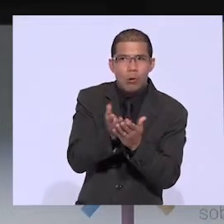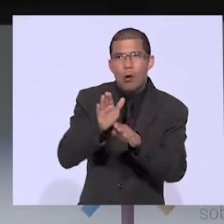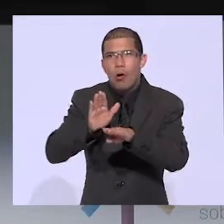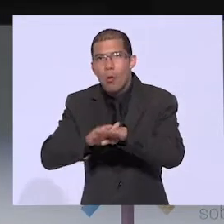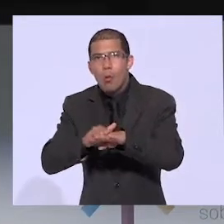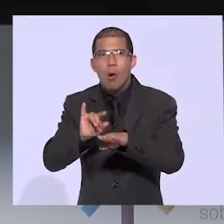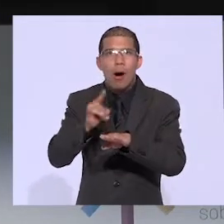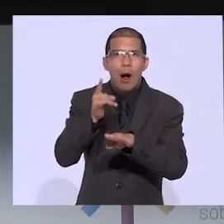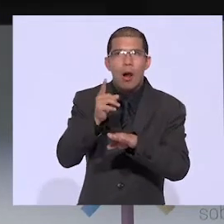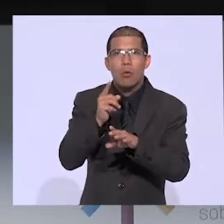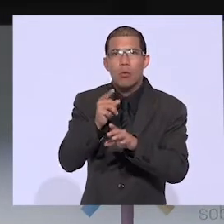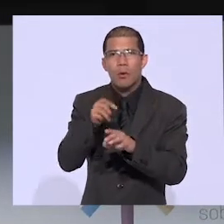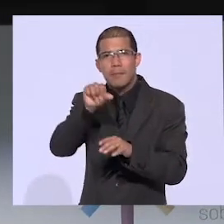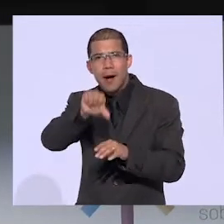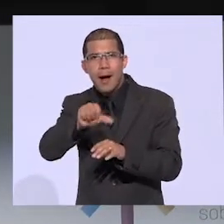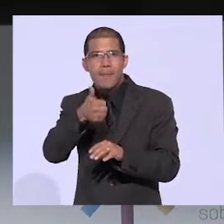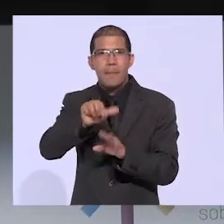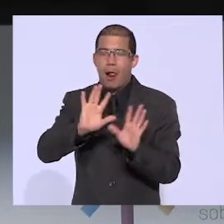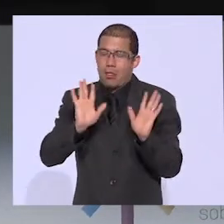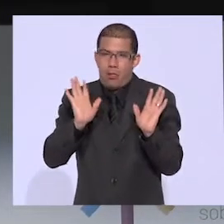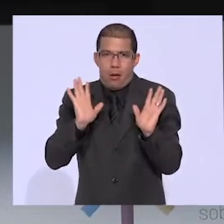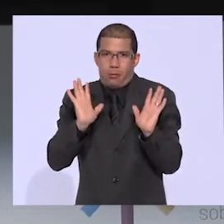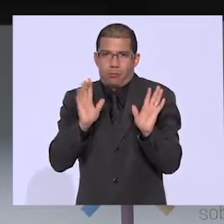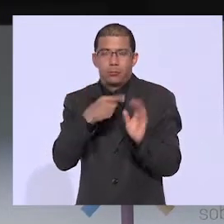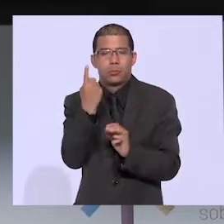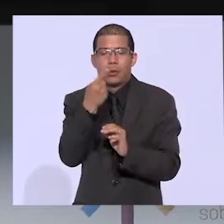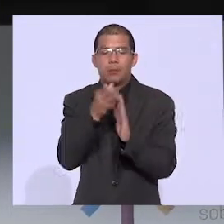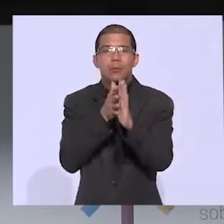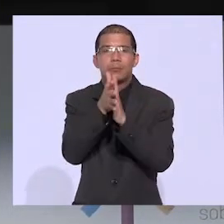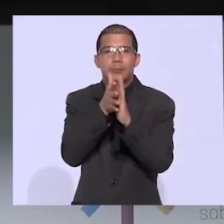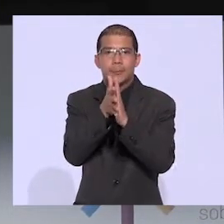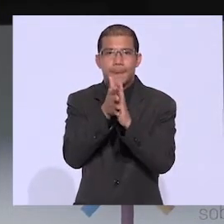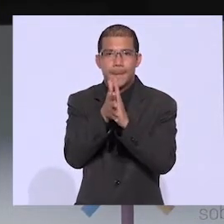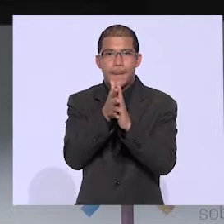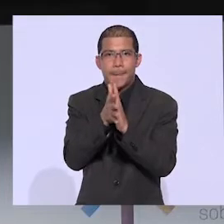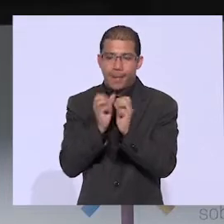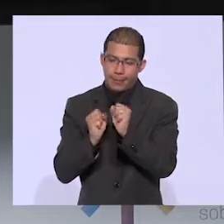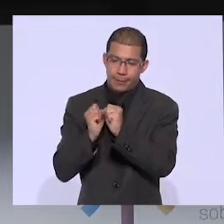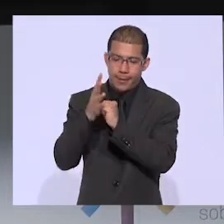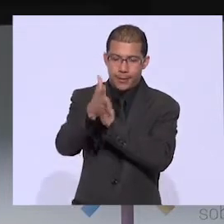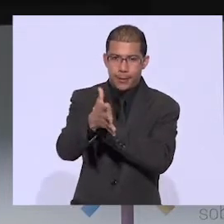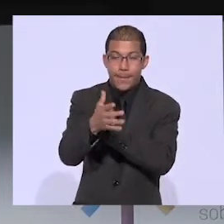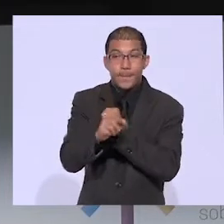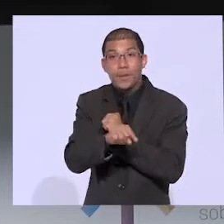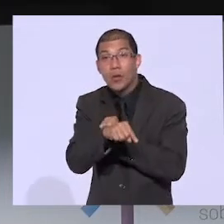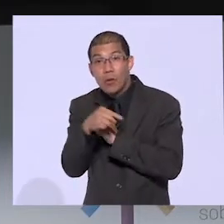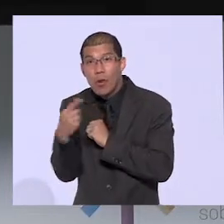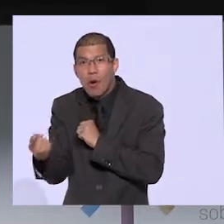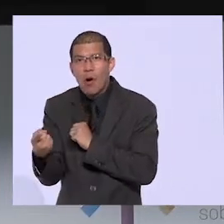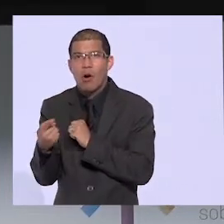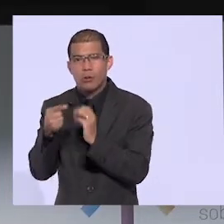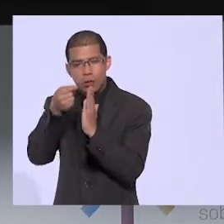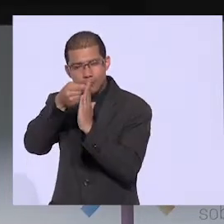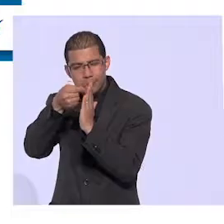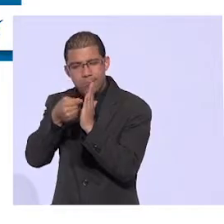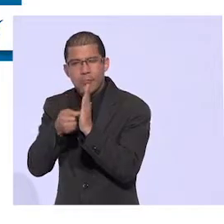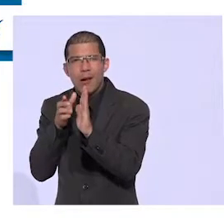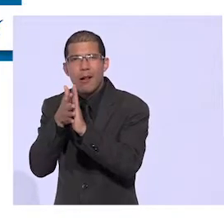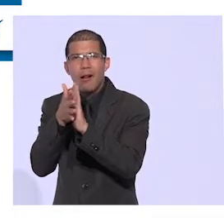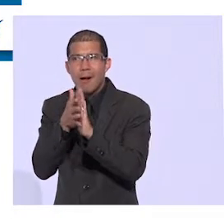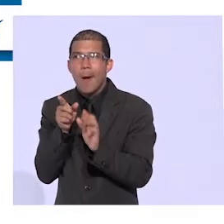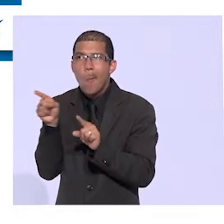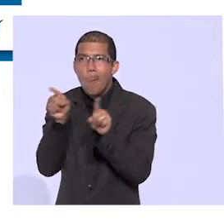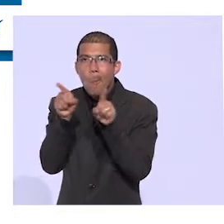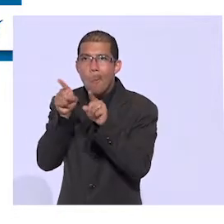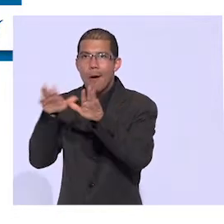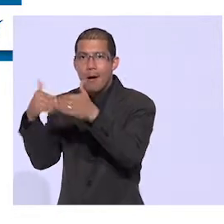sí son subjetivas y otras que, aun siendo subjetivas, dan una descripción de lo que es, de lo que tenemos en los centros educativos.